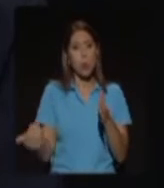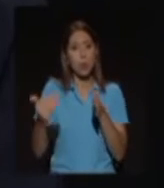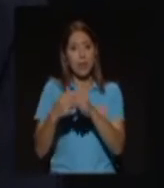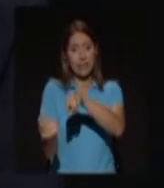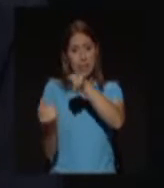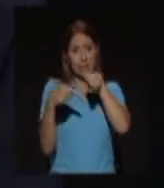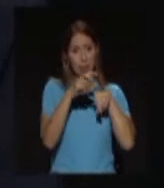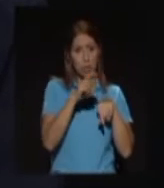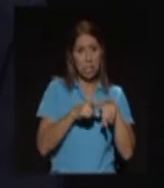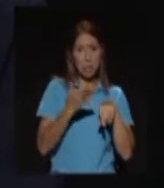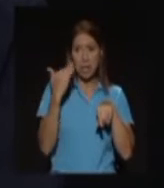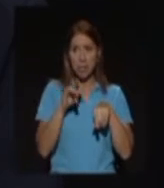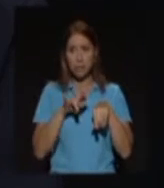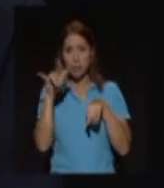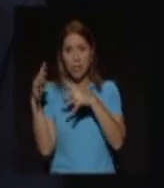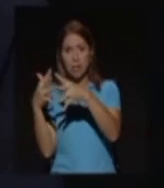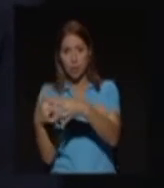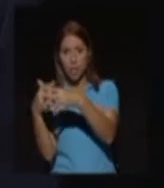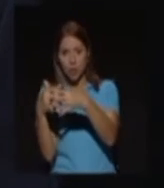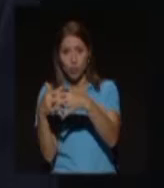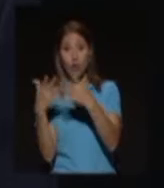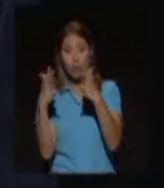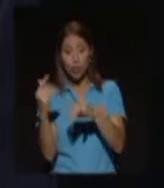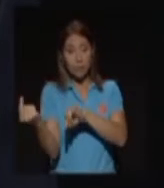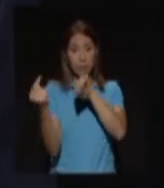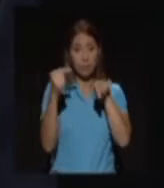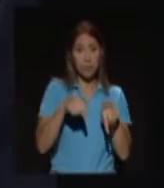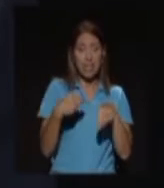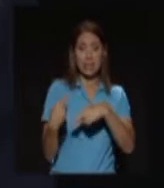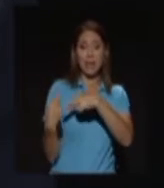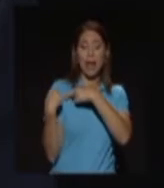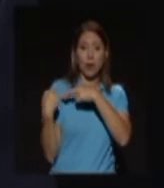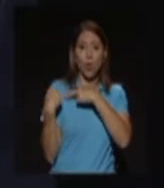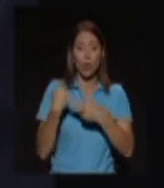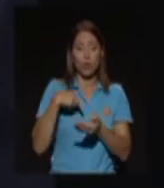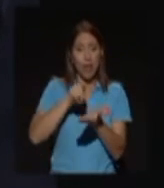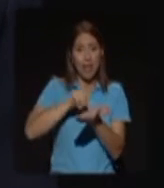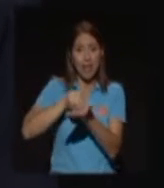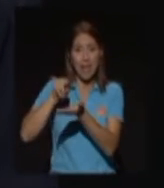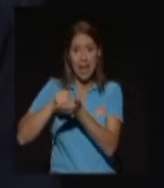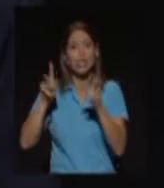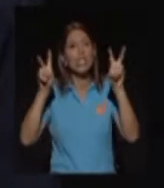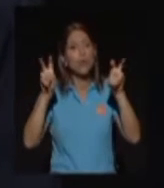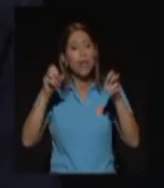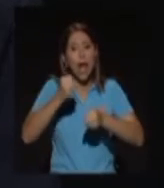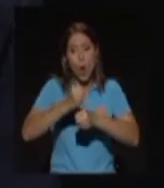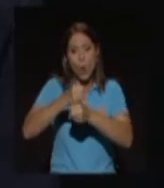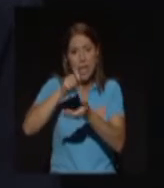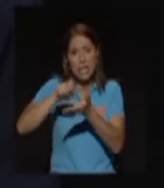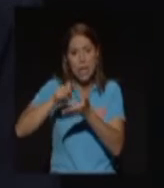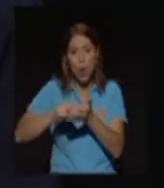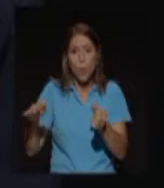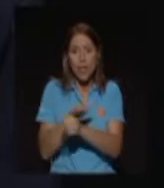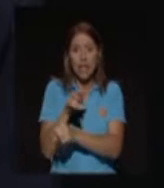Unidos, se me encargó la edición de lo que se suponía que eran las obras completas de don Rodrigo Facio, para lo cual la Asamblea Legislativa